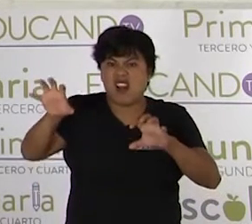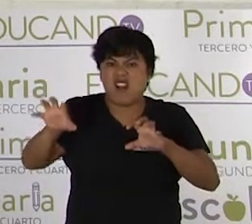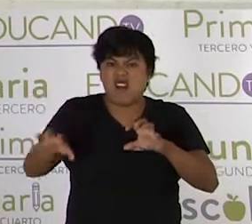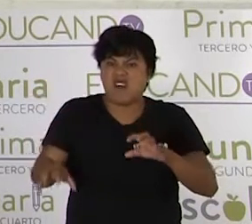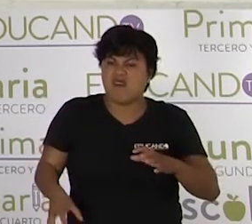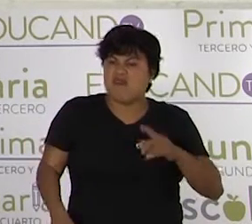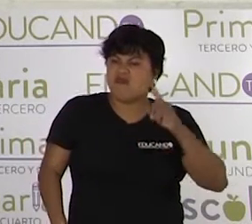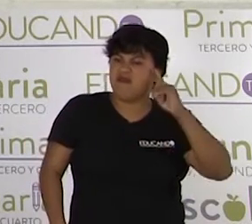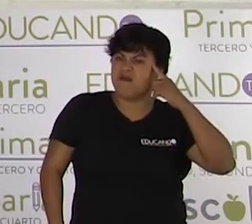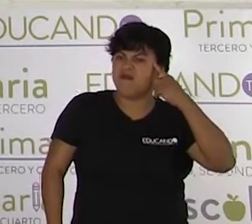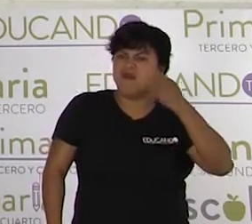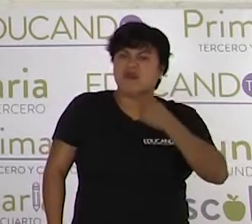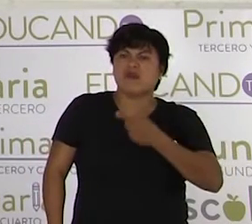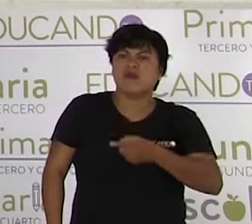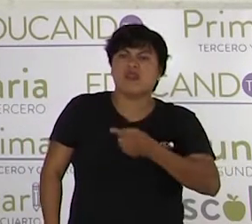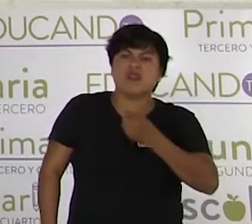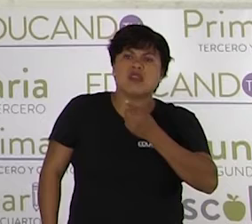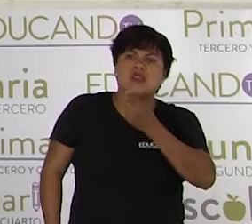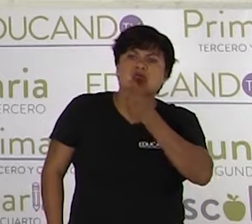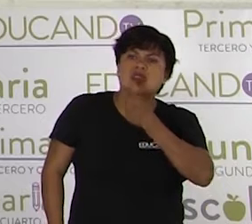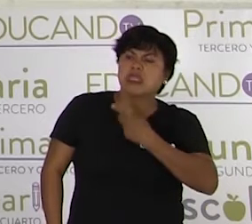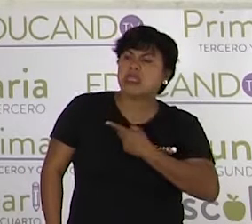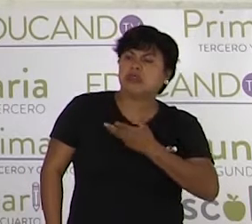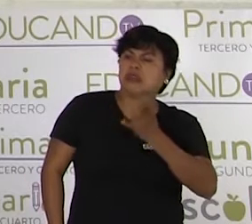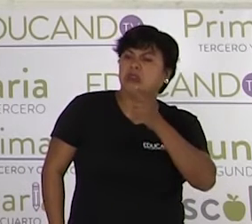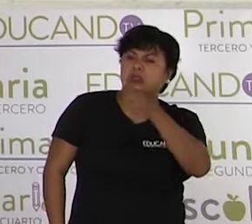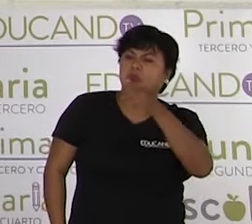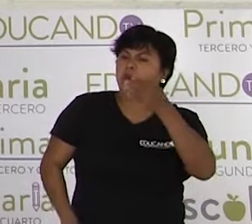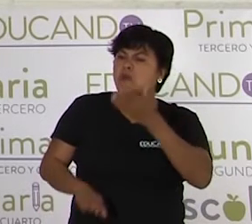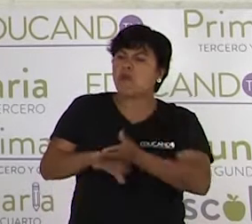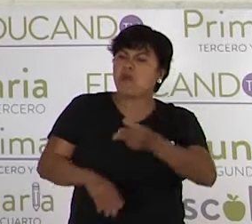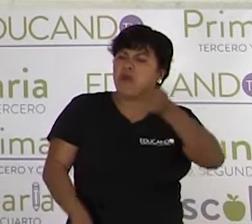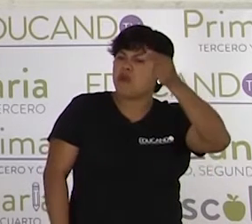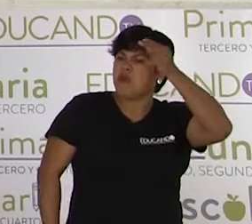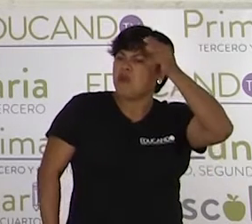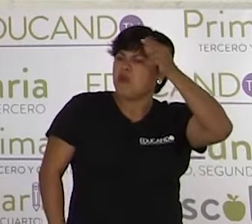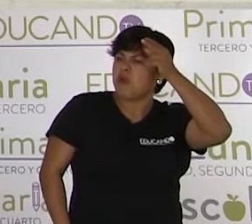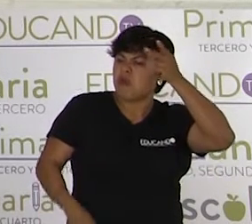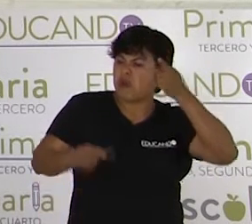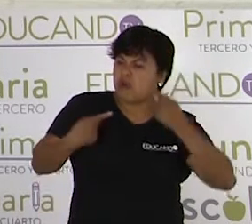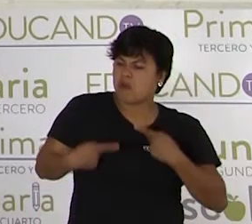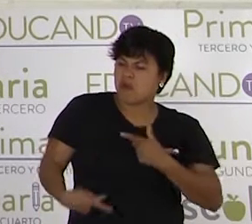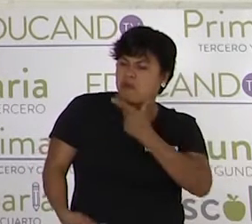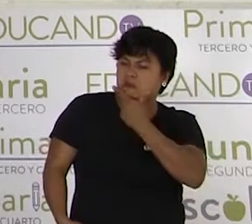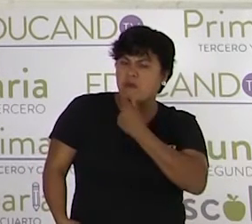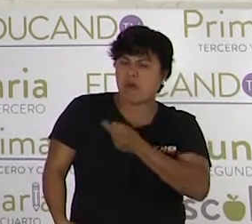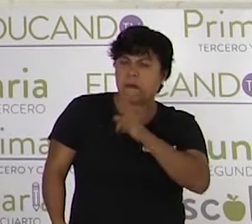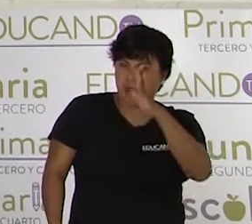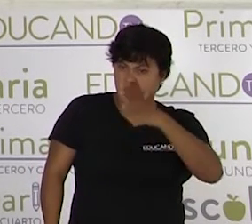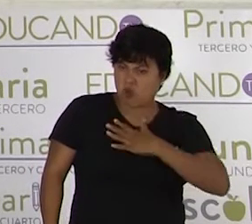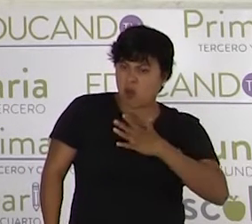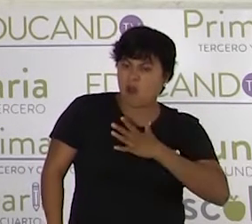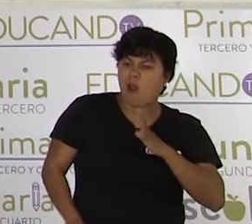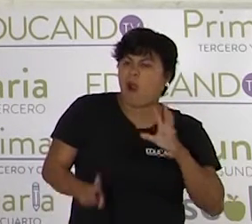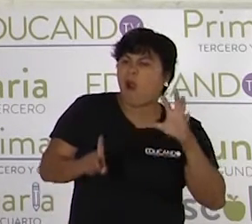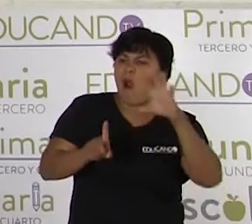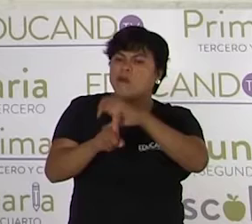dijo, cuentan que eres muy listo, pero te voy a